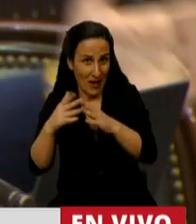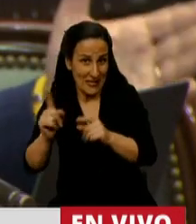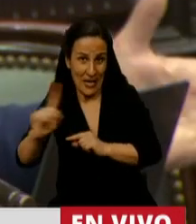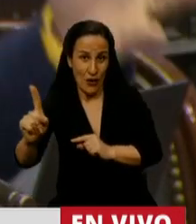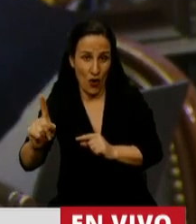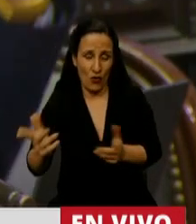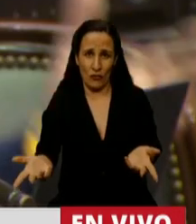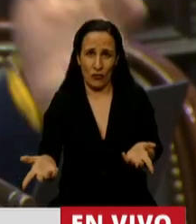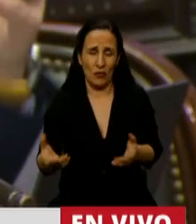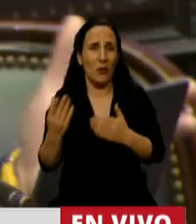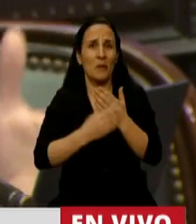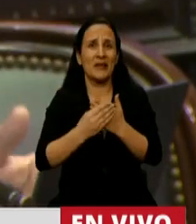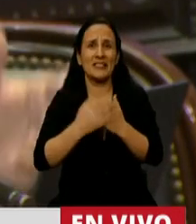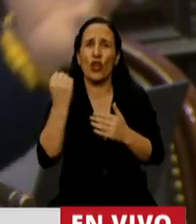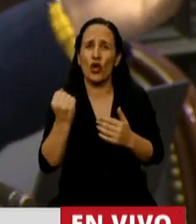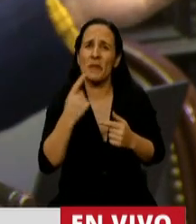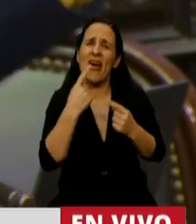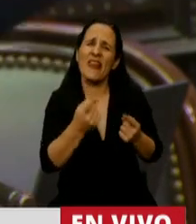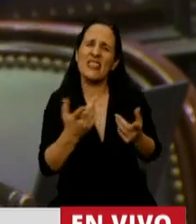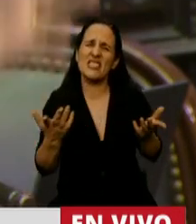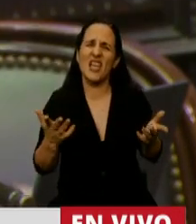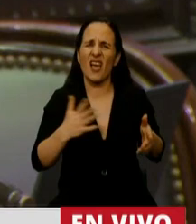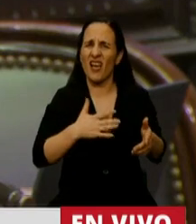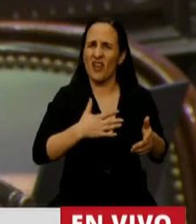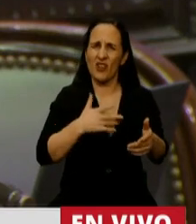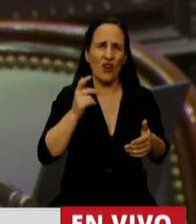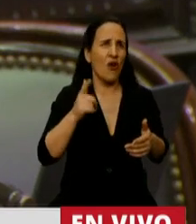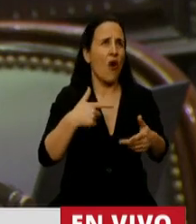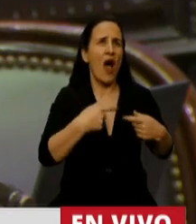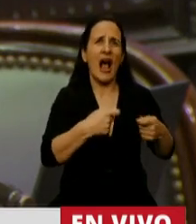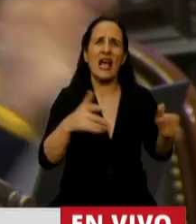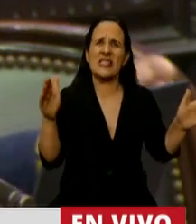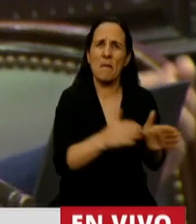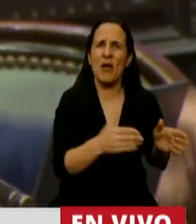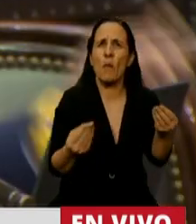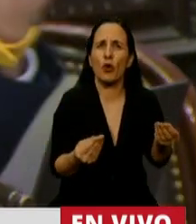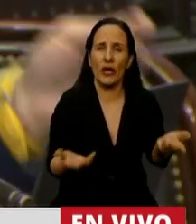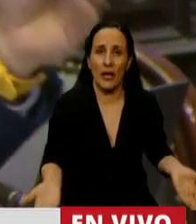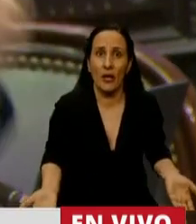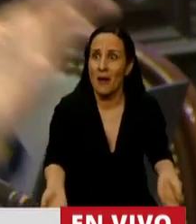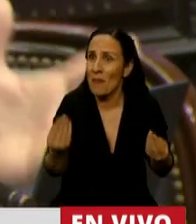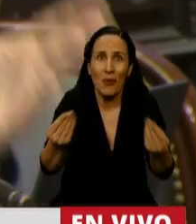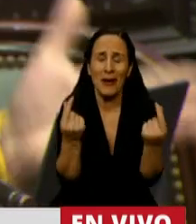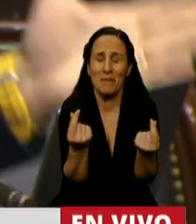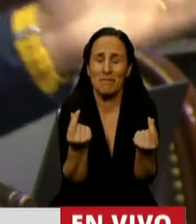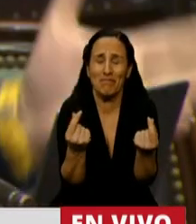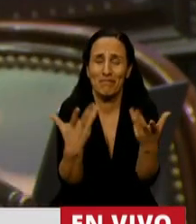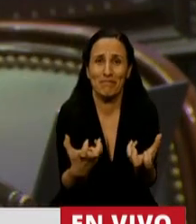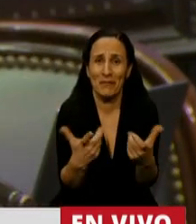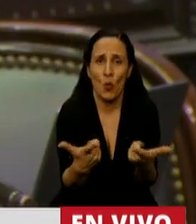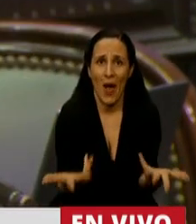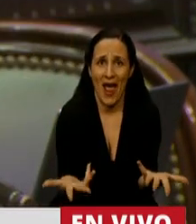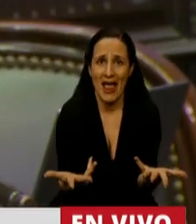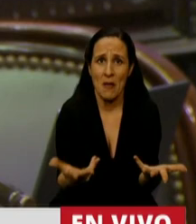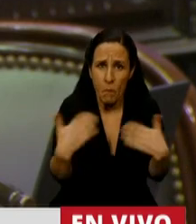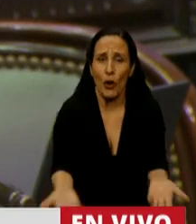porque el ministro de economía dice porque tengo que bajar el gasto flaco porque no tienes la plata por eso tenés que